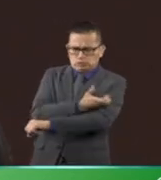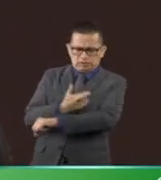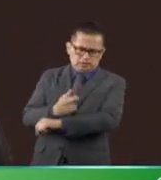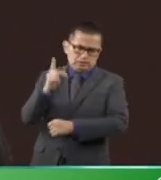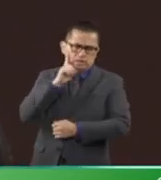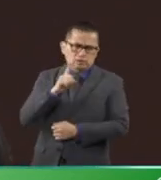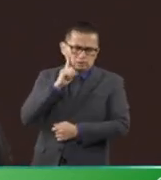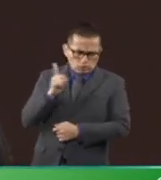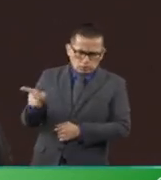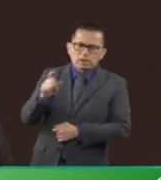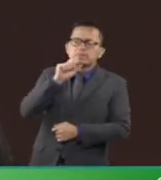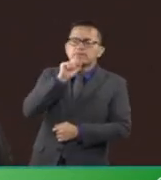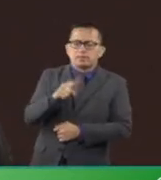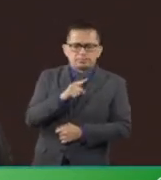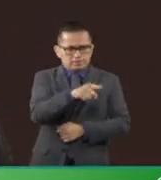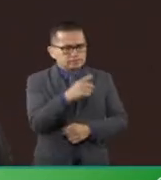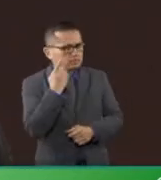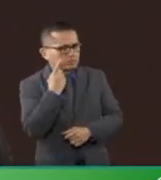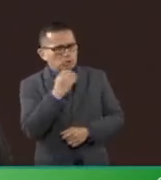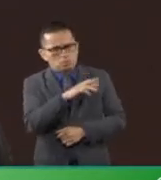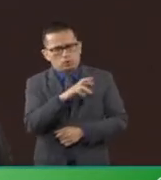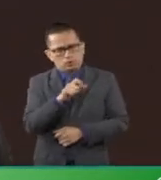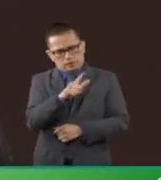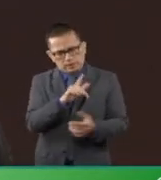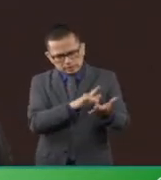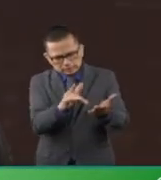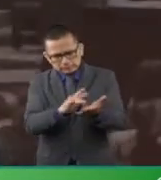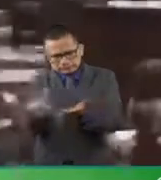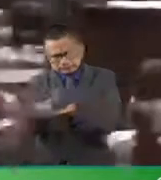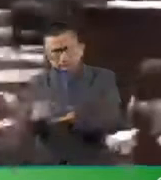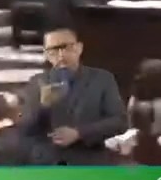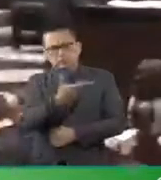mi coordinadora y al diputado Monreal. Muchas gracias, gracias, presidente.